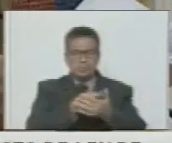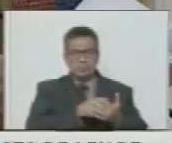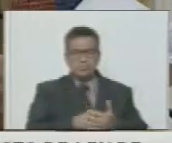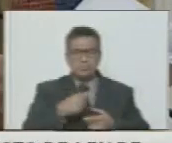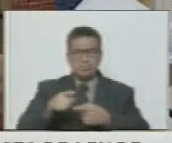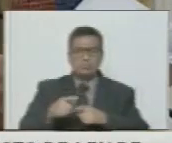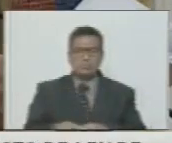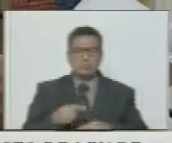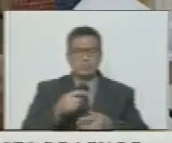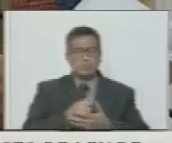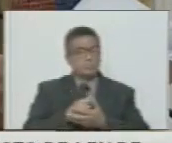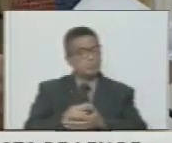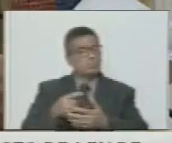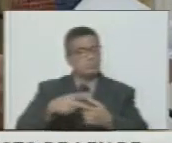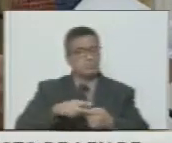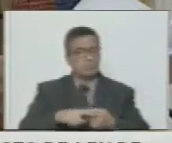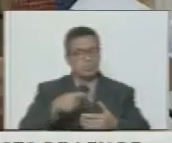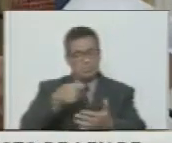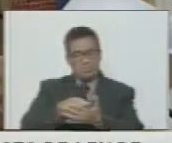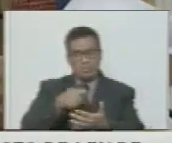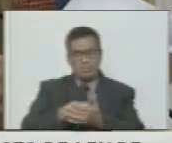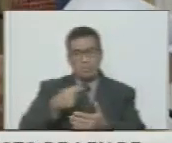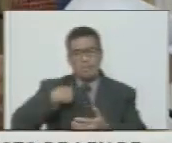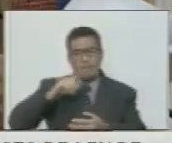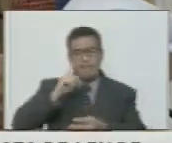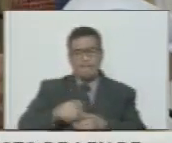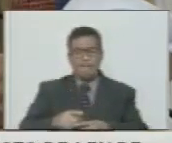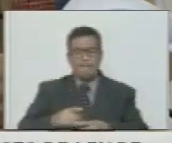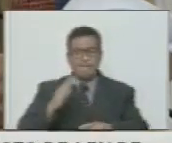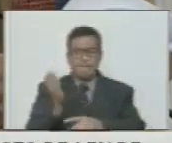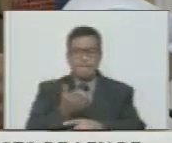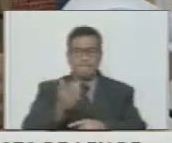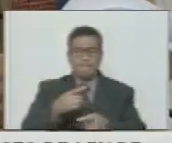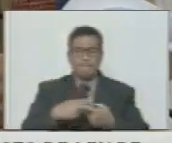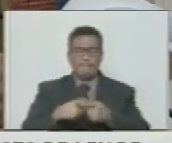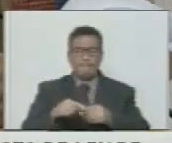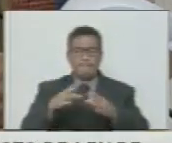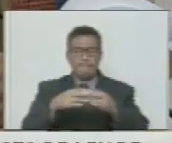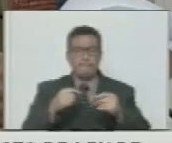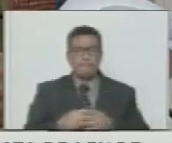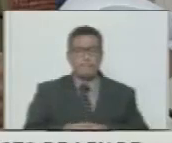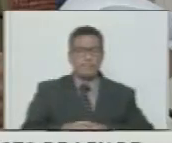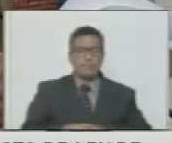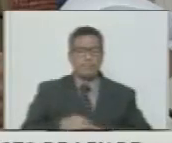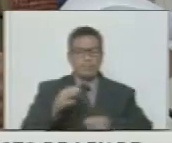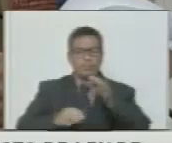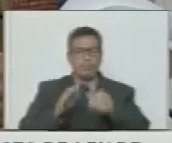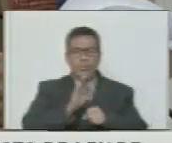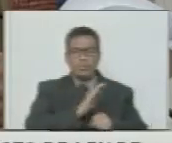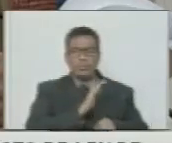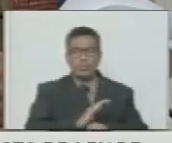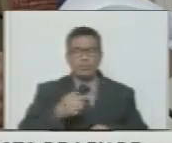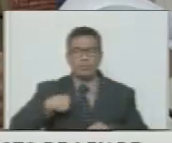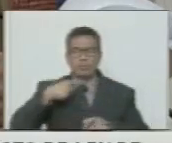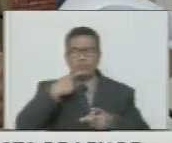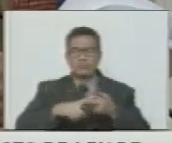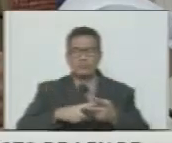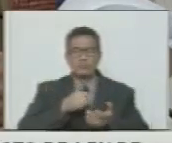o las financiadoras de primas o de cuotas para perjudiciar a los tomadores,